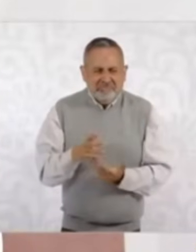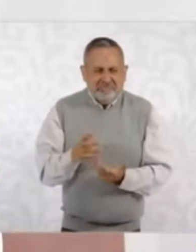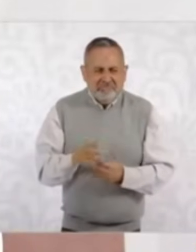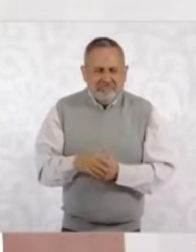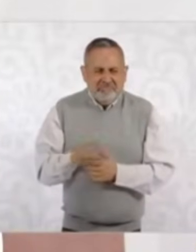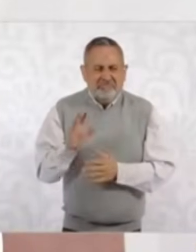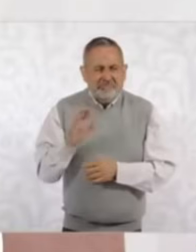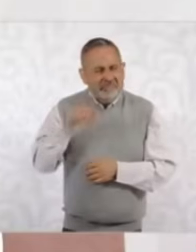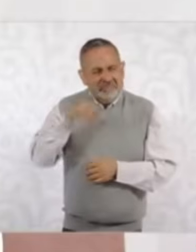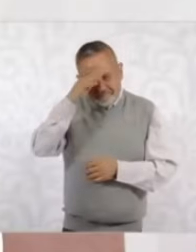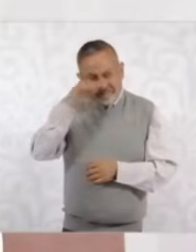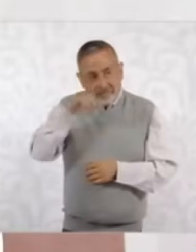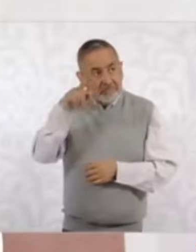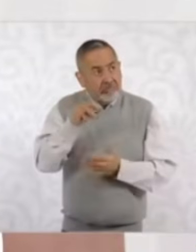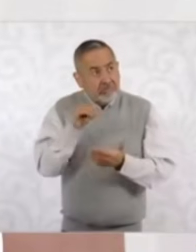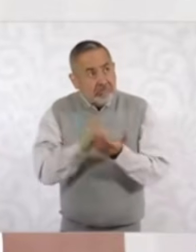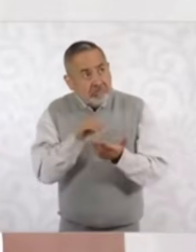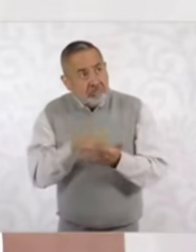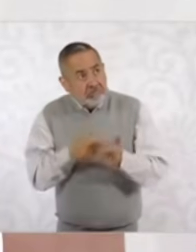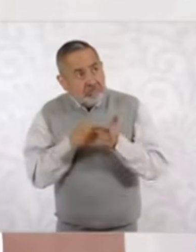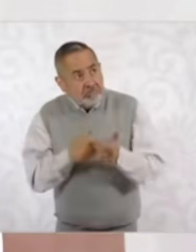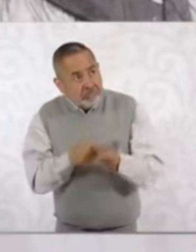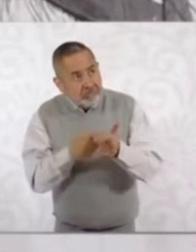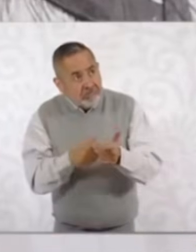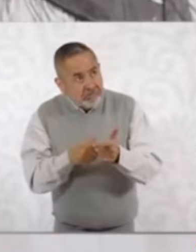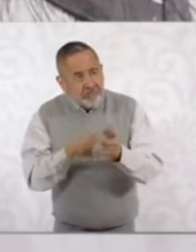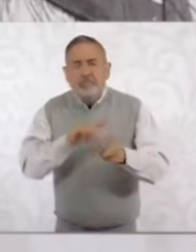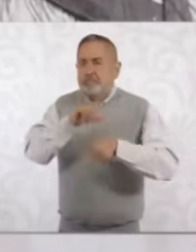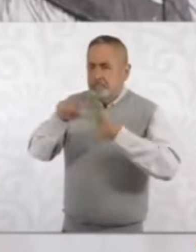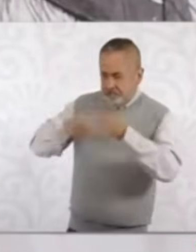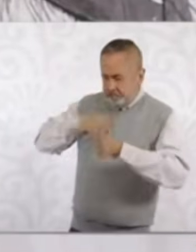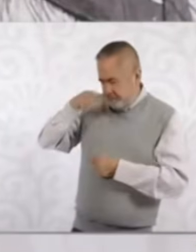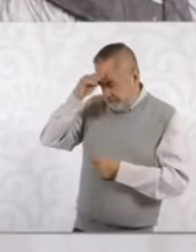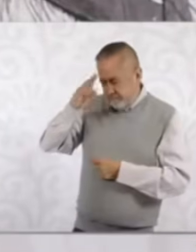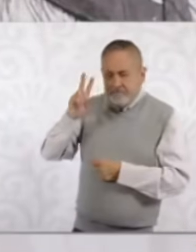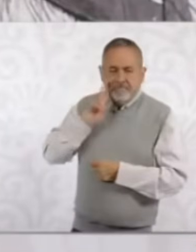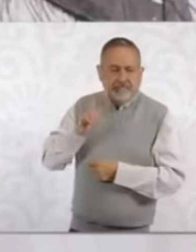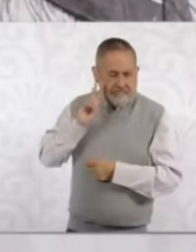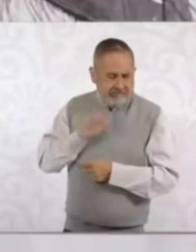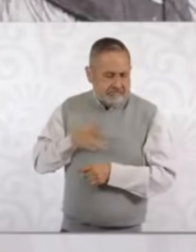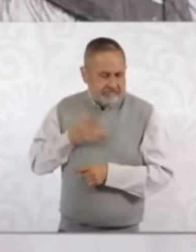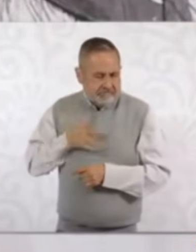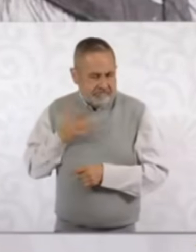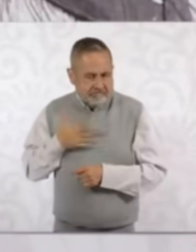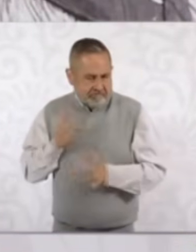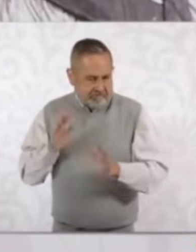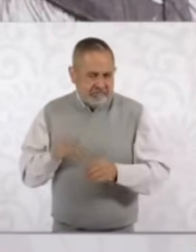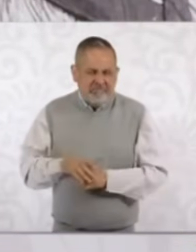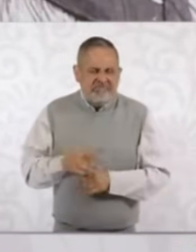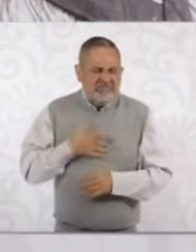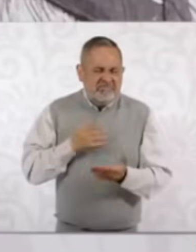Ya vemos si sigue, pues lo revaluaremos, ¿no? El